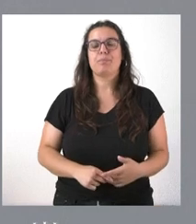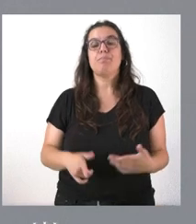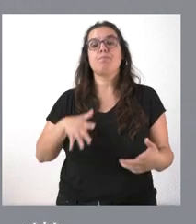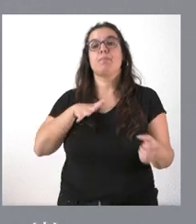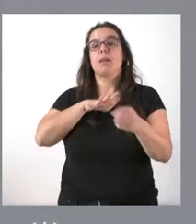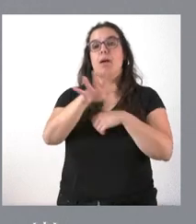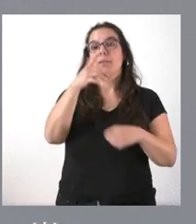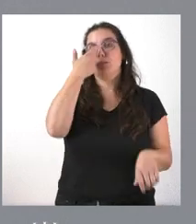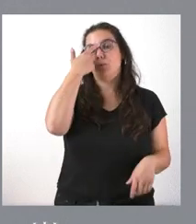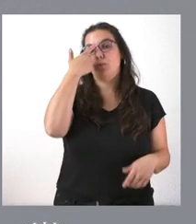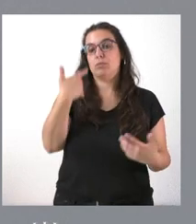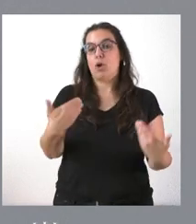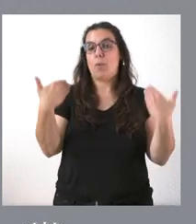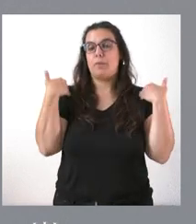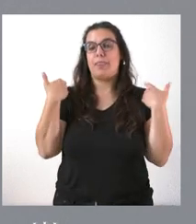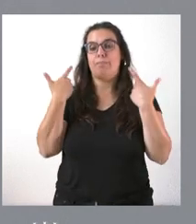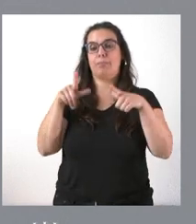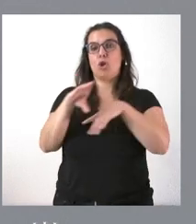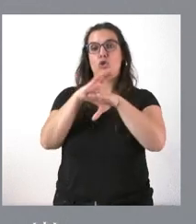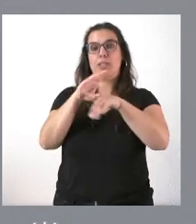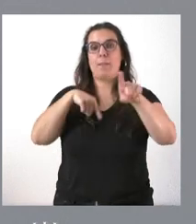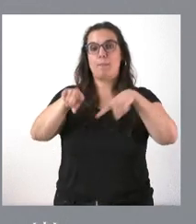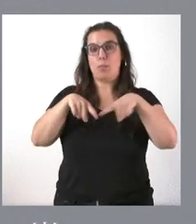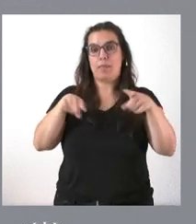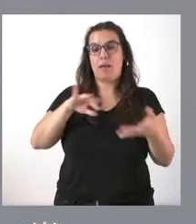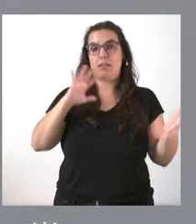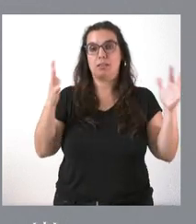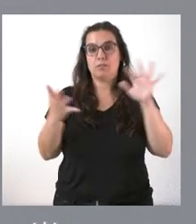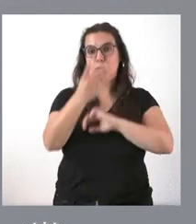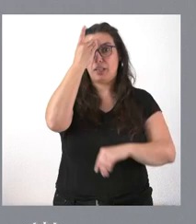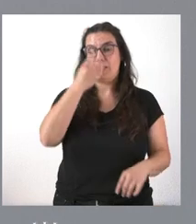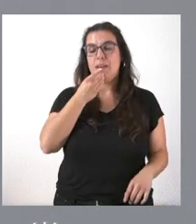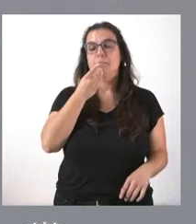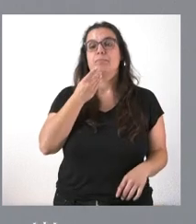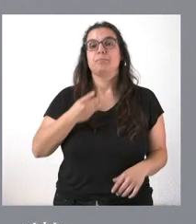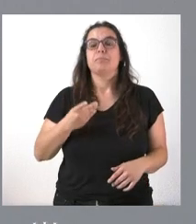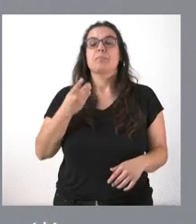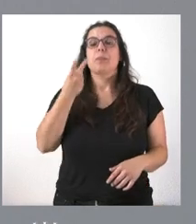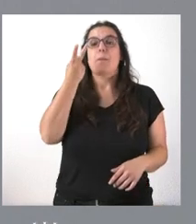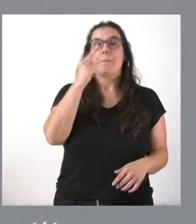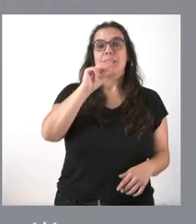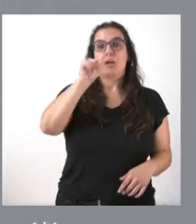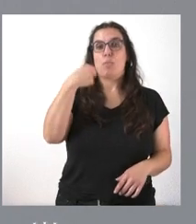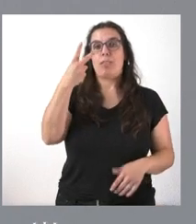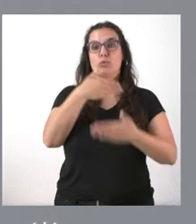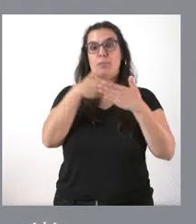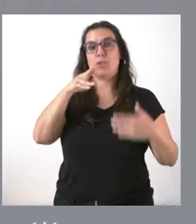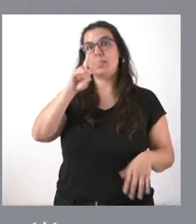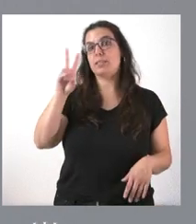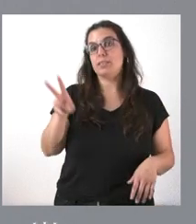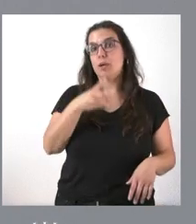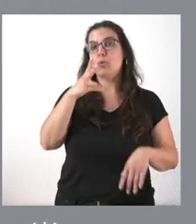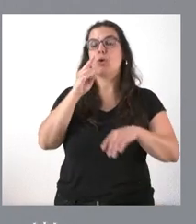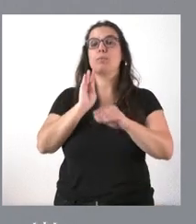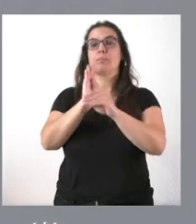de las competencias de la consejería de movilidad y transformación digital 20,2 millones de euros a